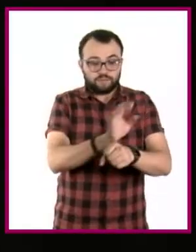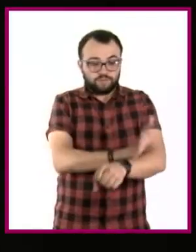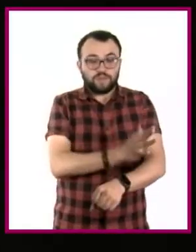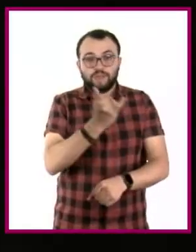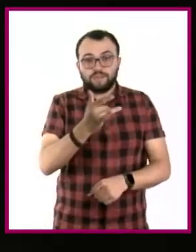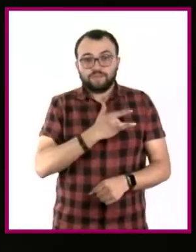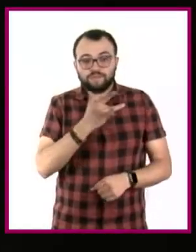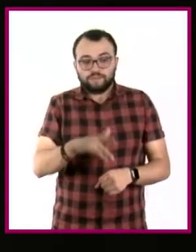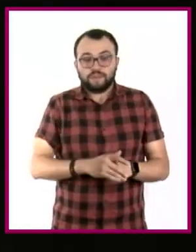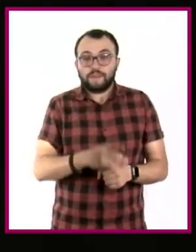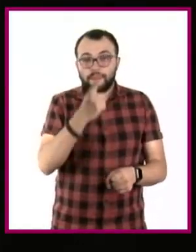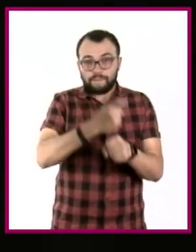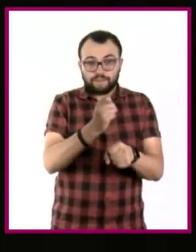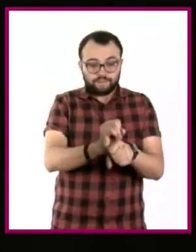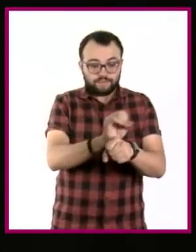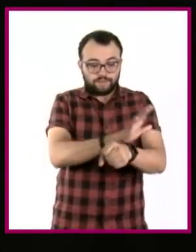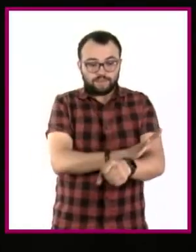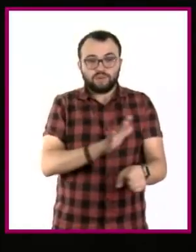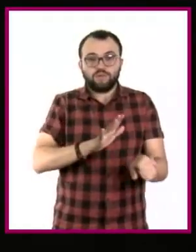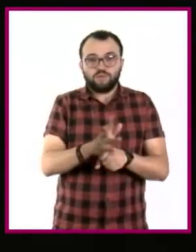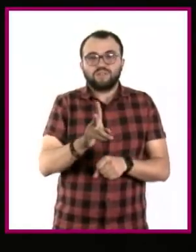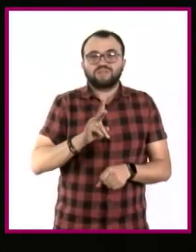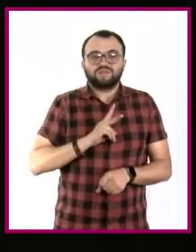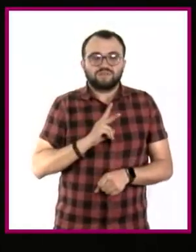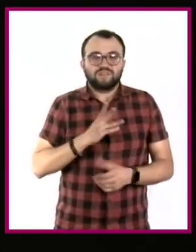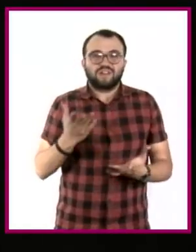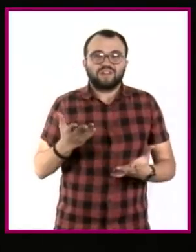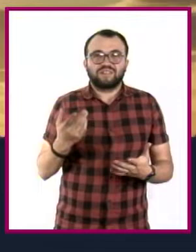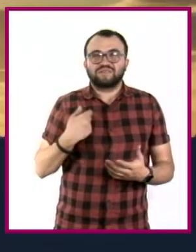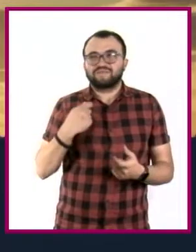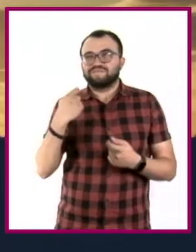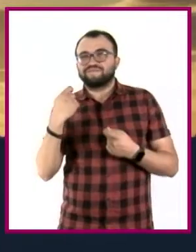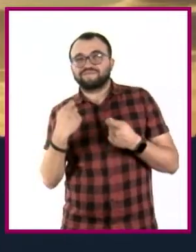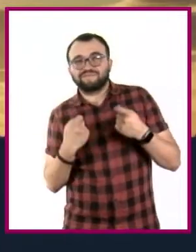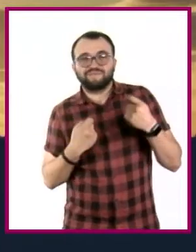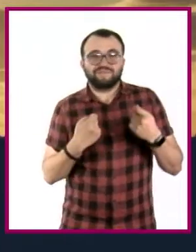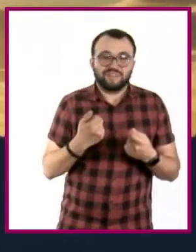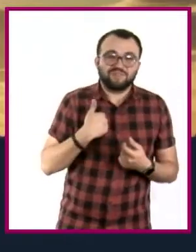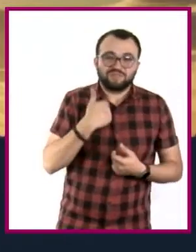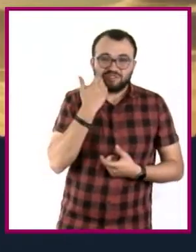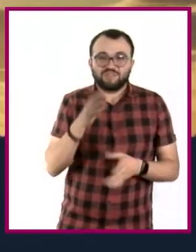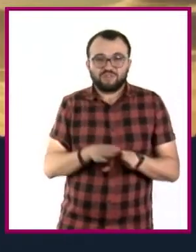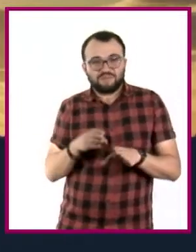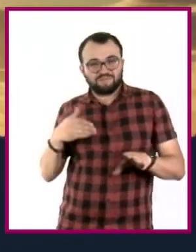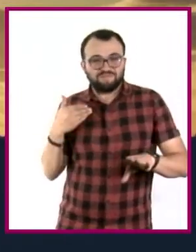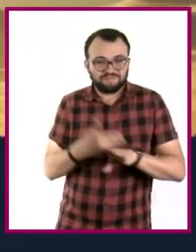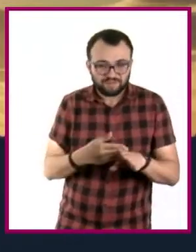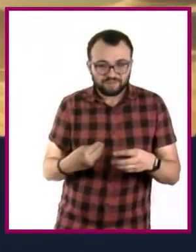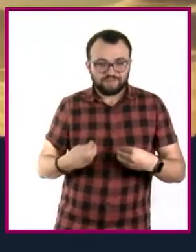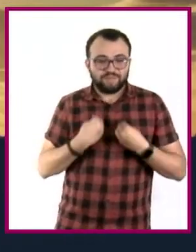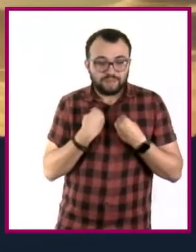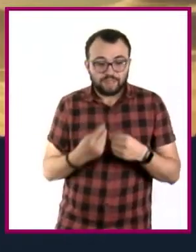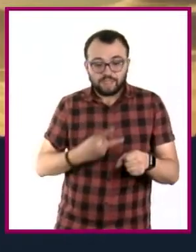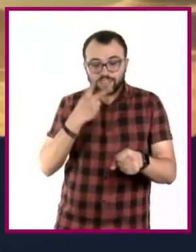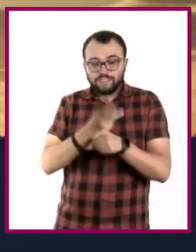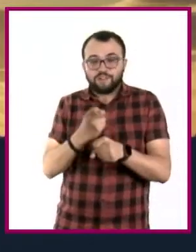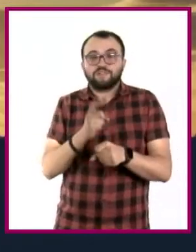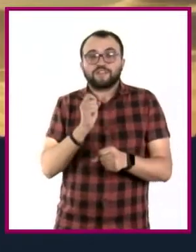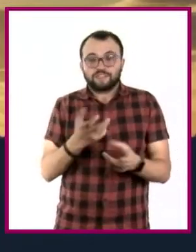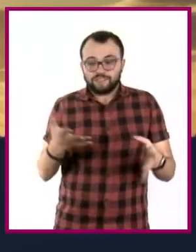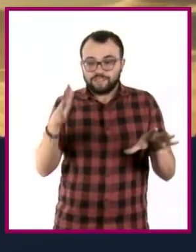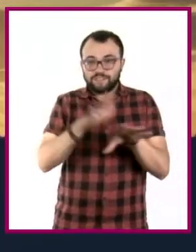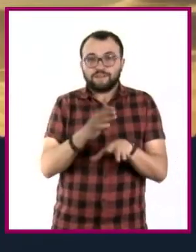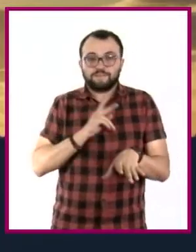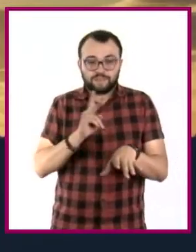El primero se relaciona con el estado de ánimo para afrontar la vida y el segundo integra nuestras emociones, estados